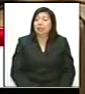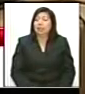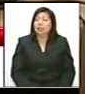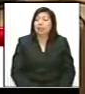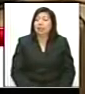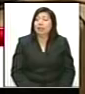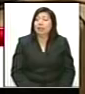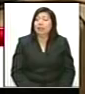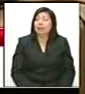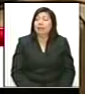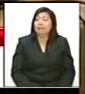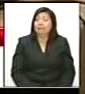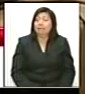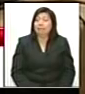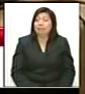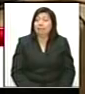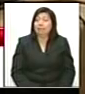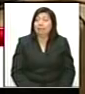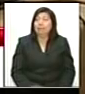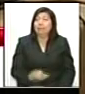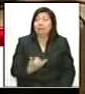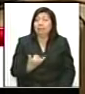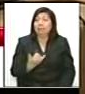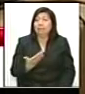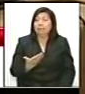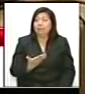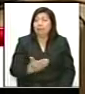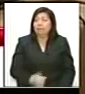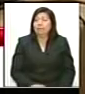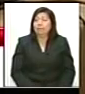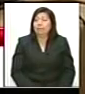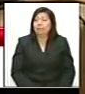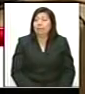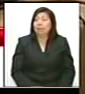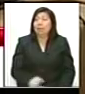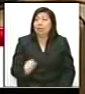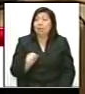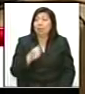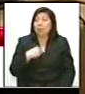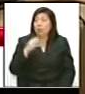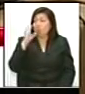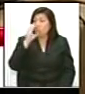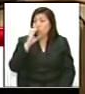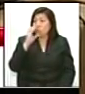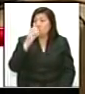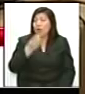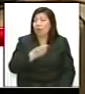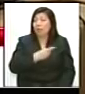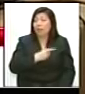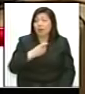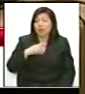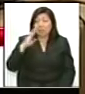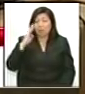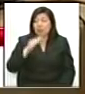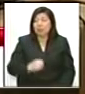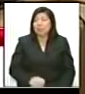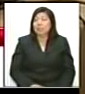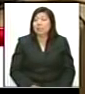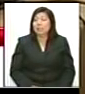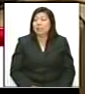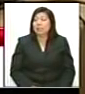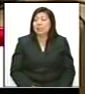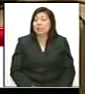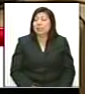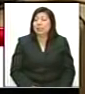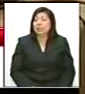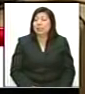Plenamente identificado quien ha cometido esto, el sábado me fui a buscar al director de la policía, al jefe de la policía de la